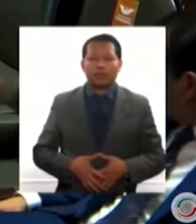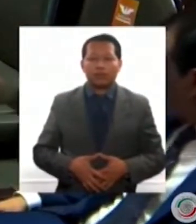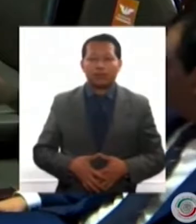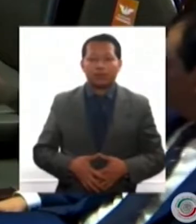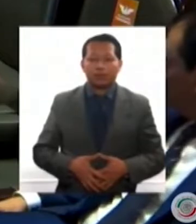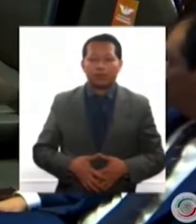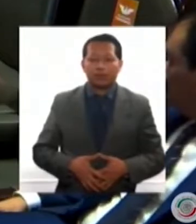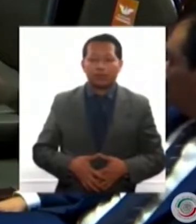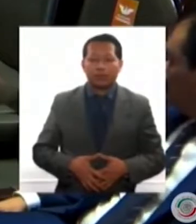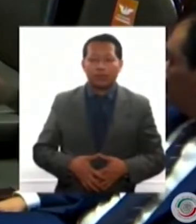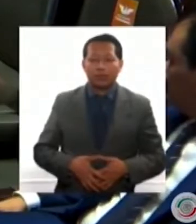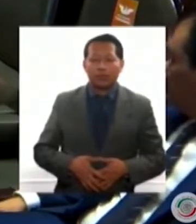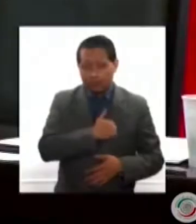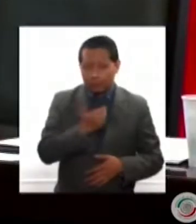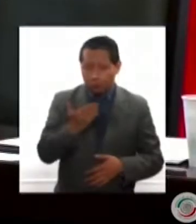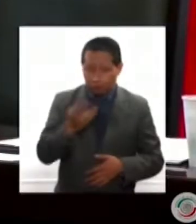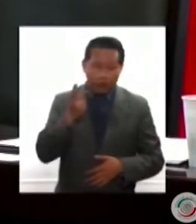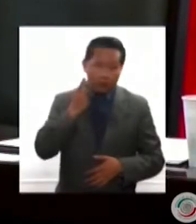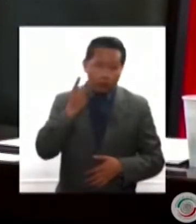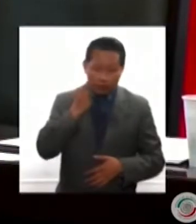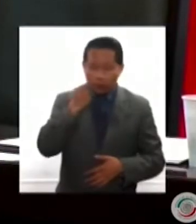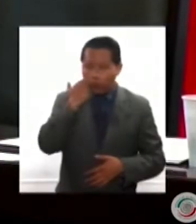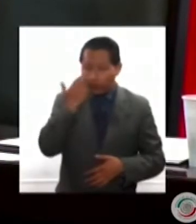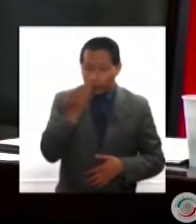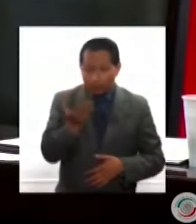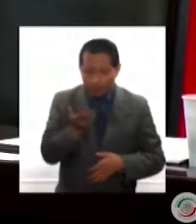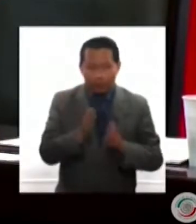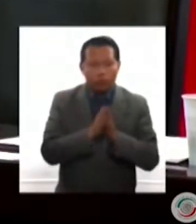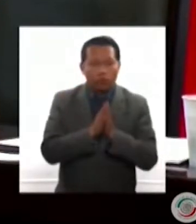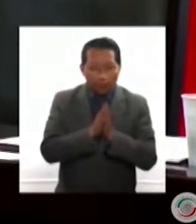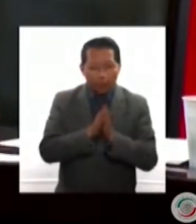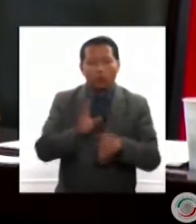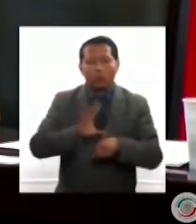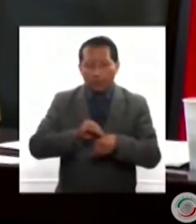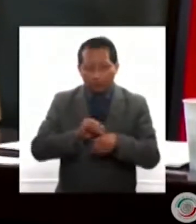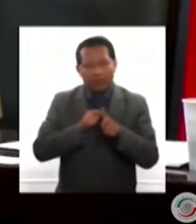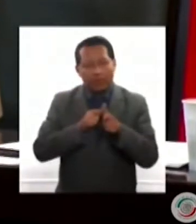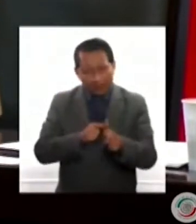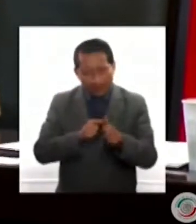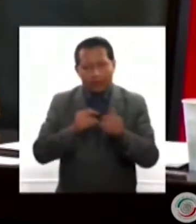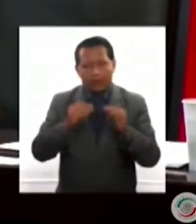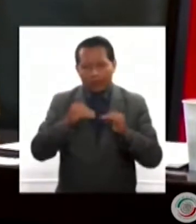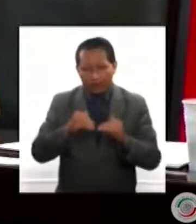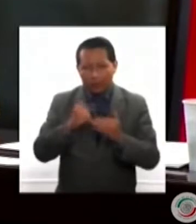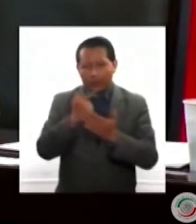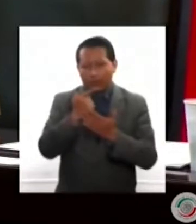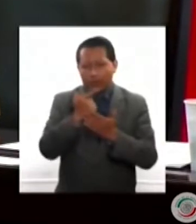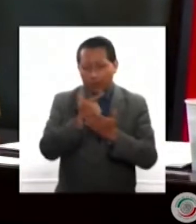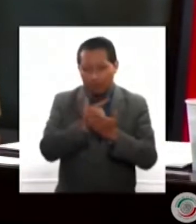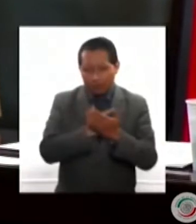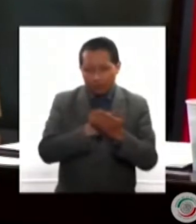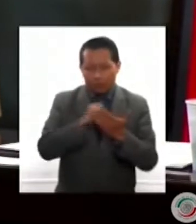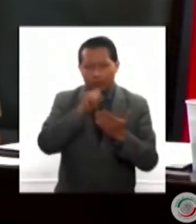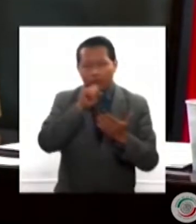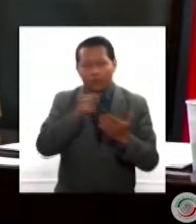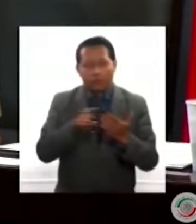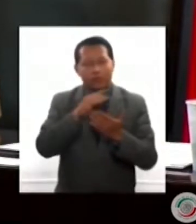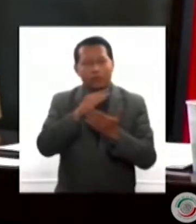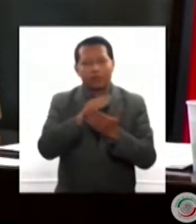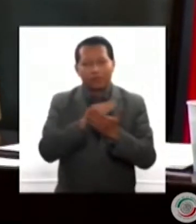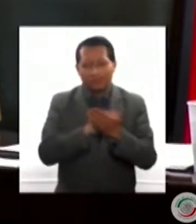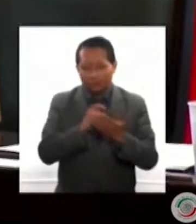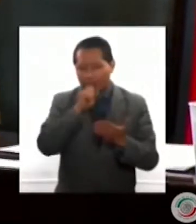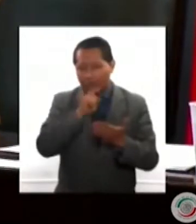Mayoría por la negativa, presidenta. Quiero pedir que nos permita continuar con el orden del día, porque